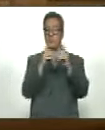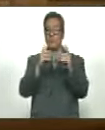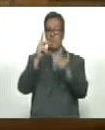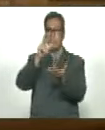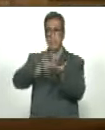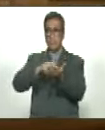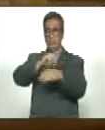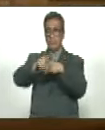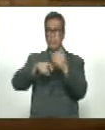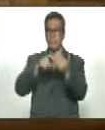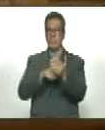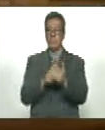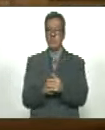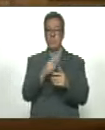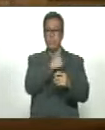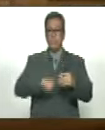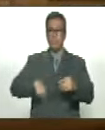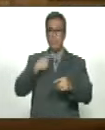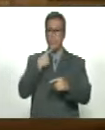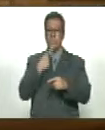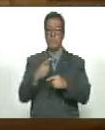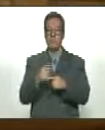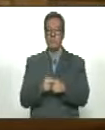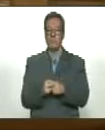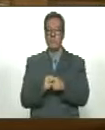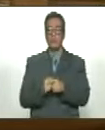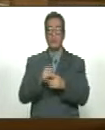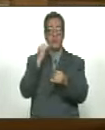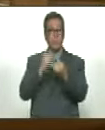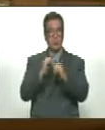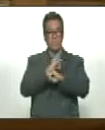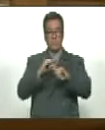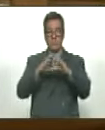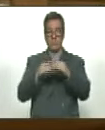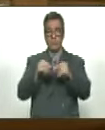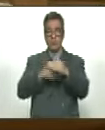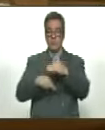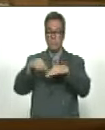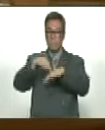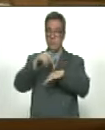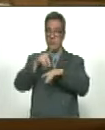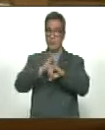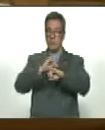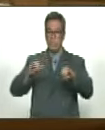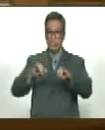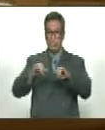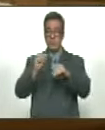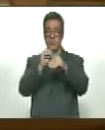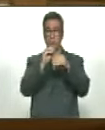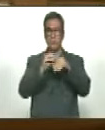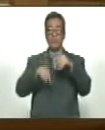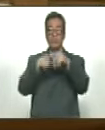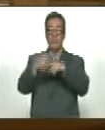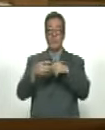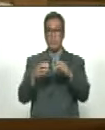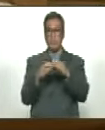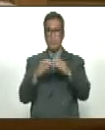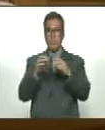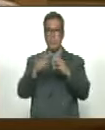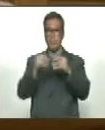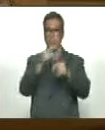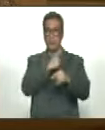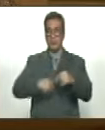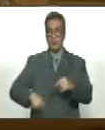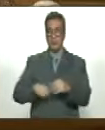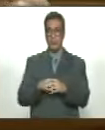por unanimidad. El presidente señaló que, agotada la agenda del día, se levanta la sesión ordinaria y convocó para la próxima sesión. Es todo,